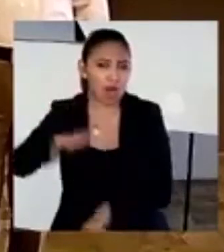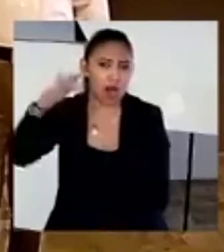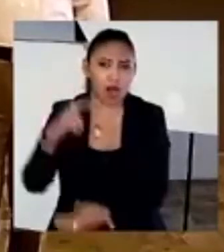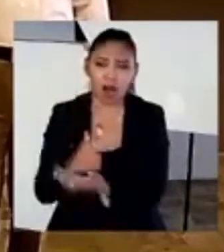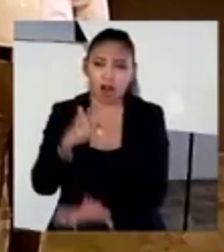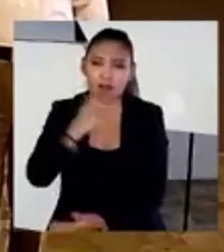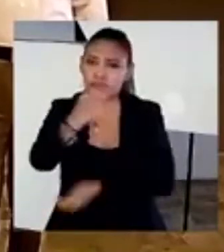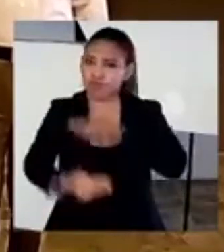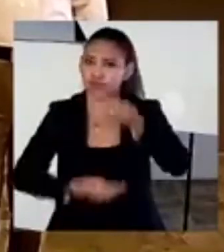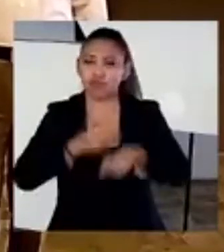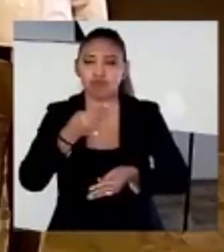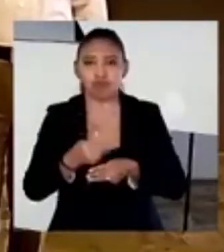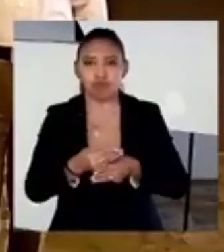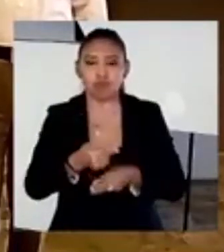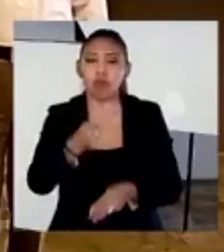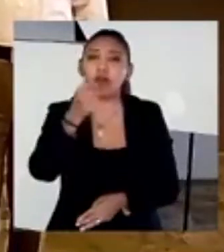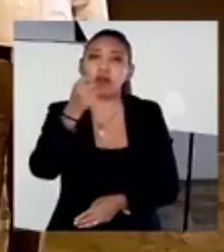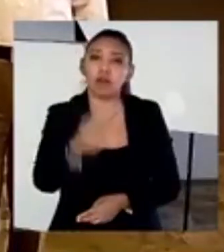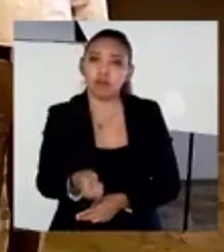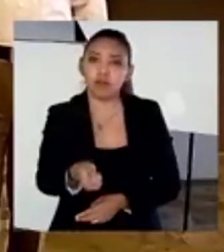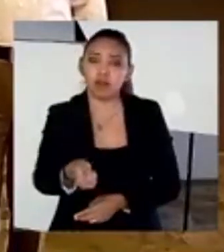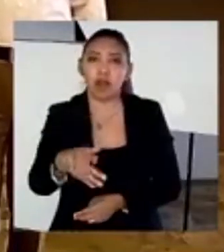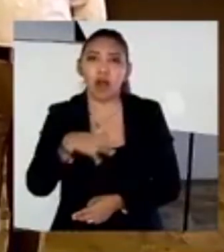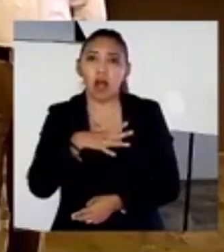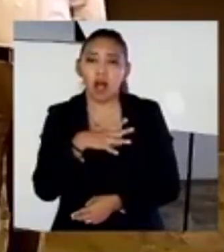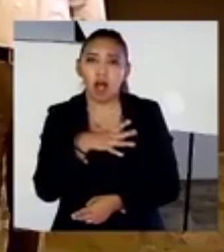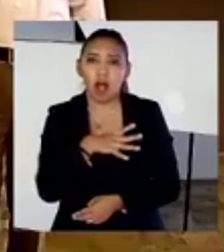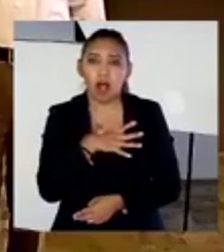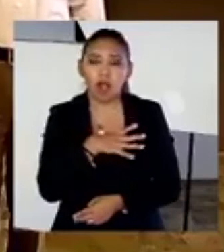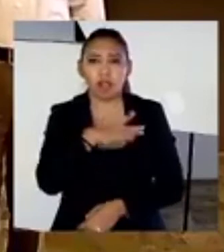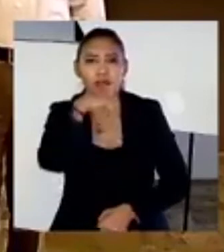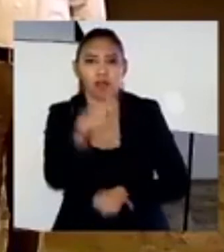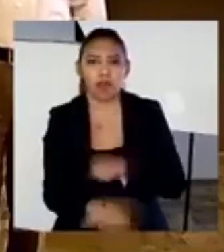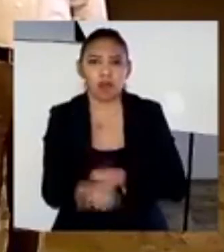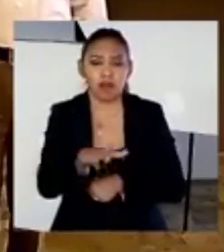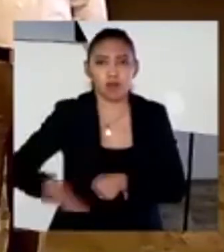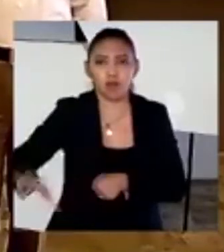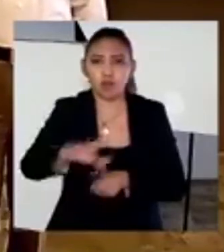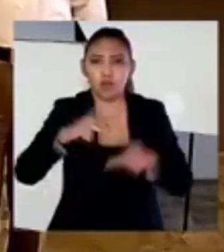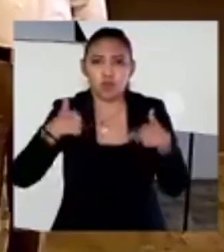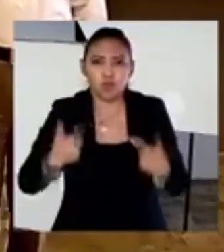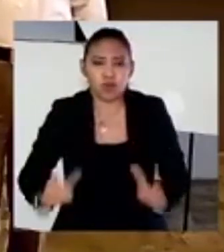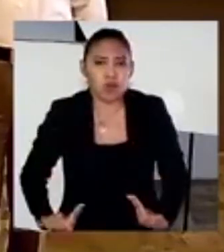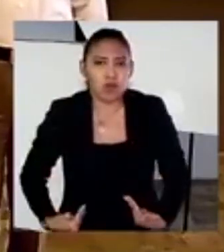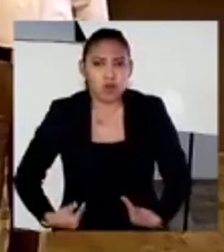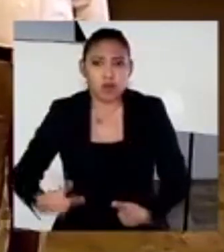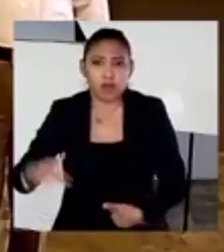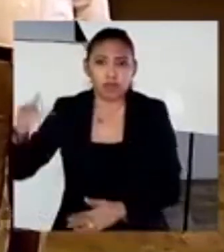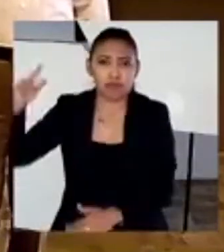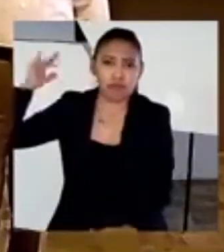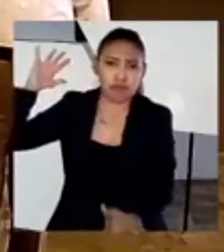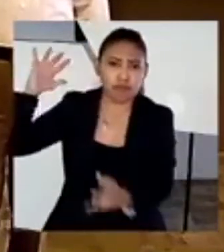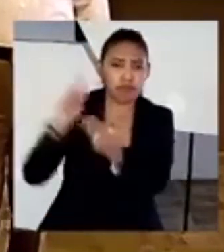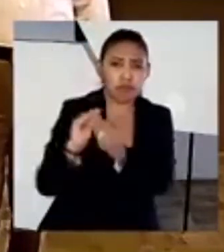estas circunstancias debemos unir esfuerzos, debemos con cordialidad y respeto entre